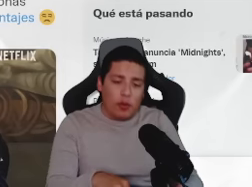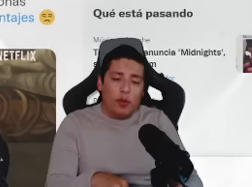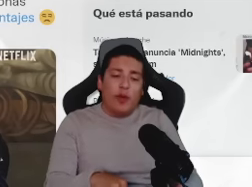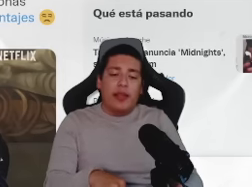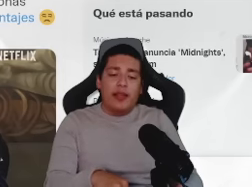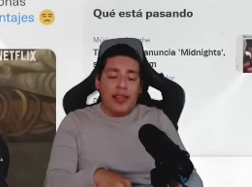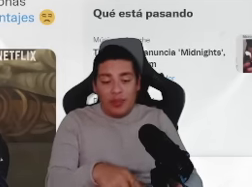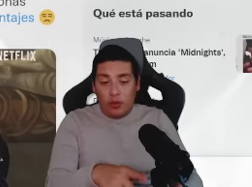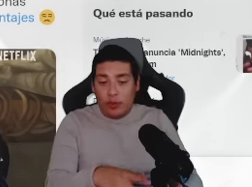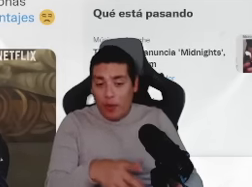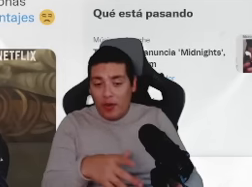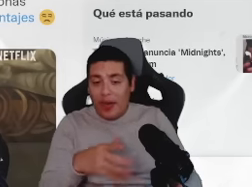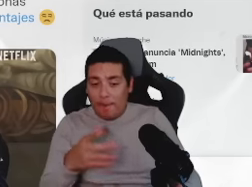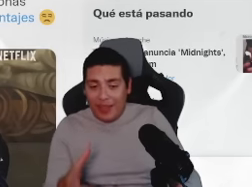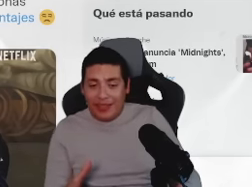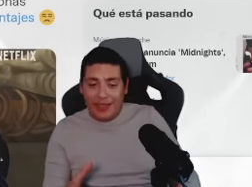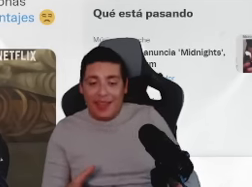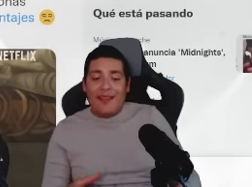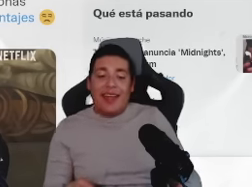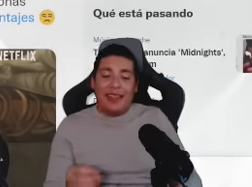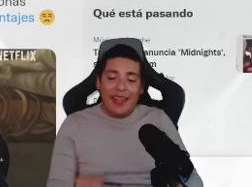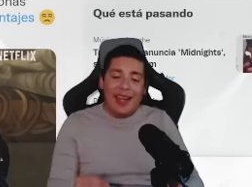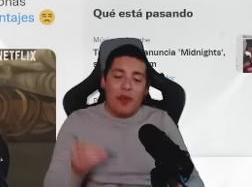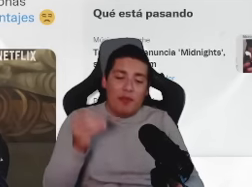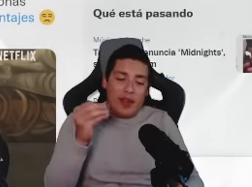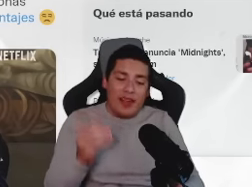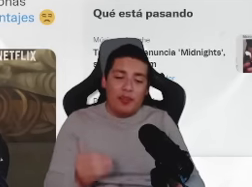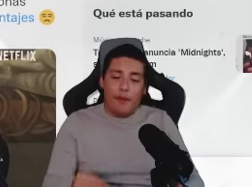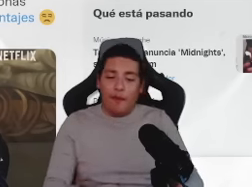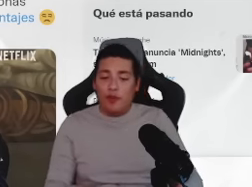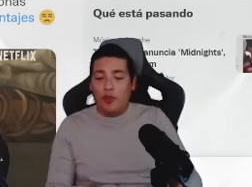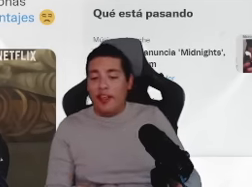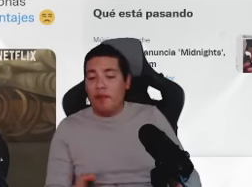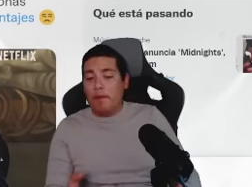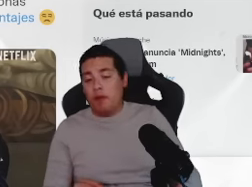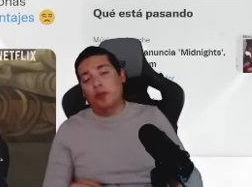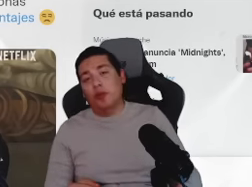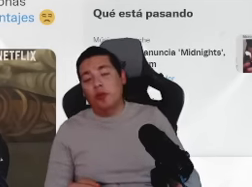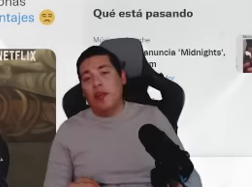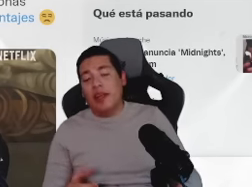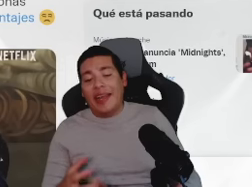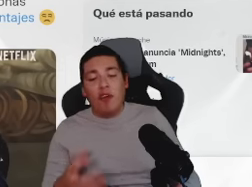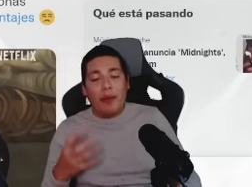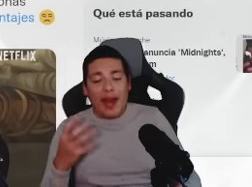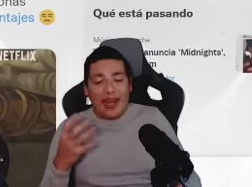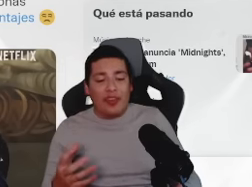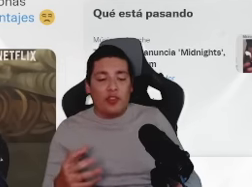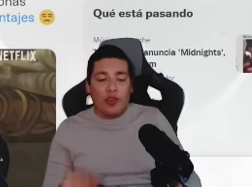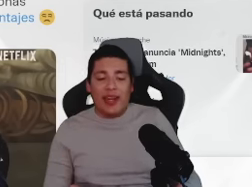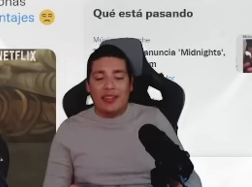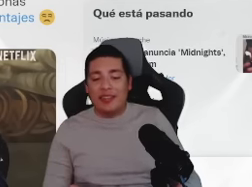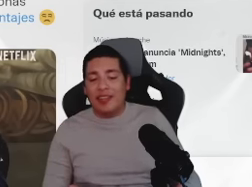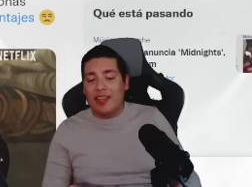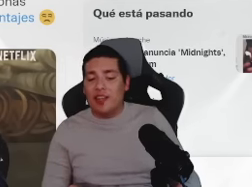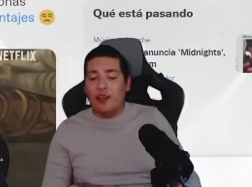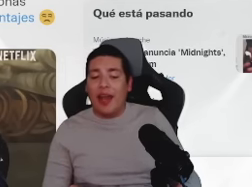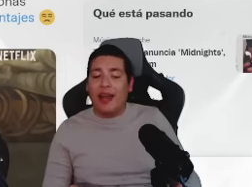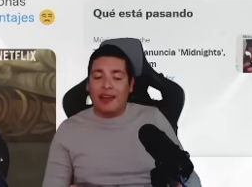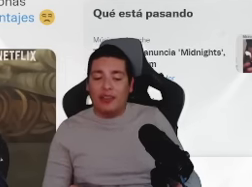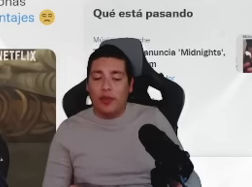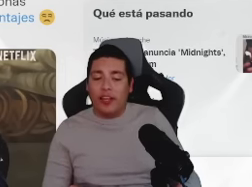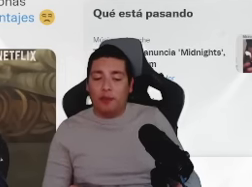esto si estos fueron capaces de hacerle a un ministro en funciones me pregunto qué no habrán hecho en ese sexenio